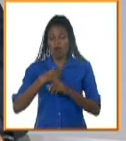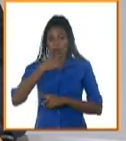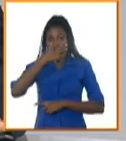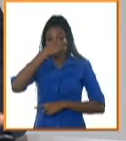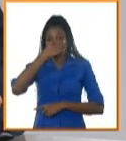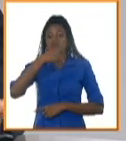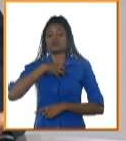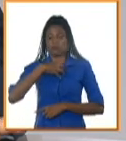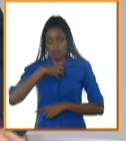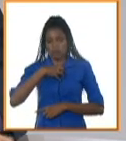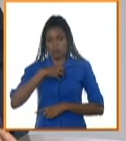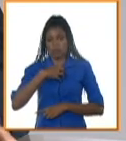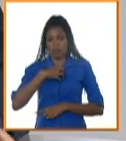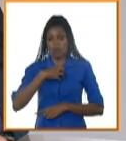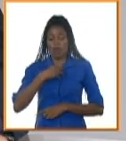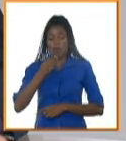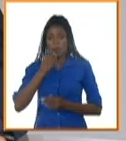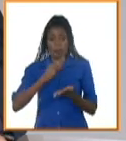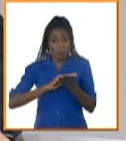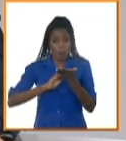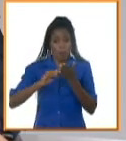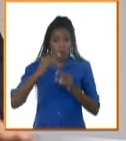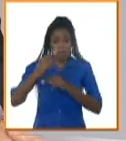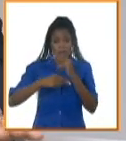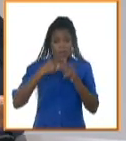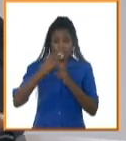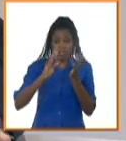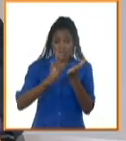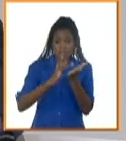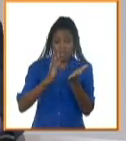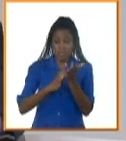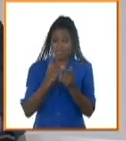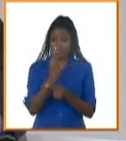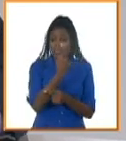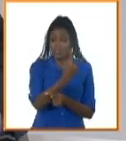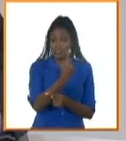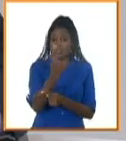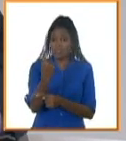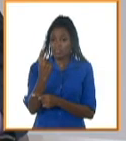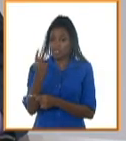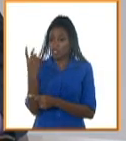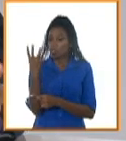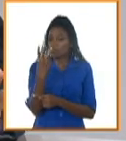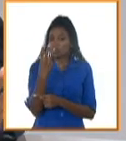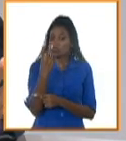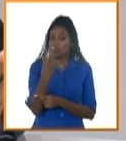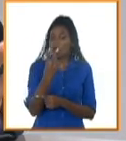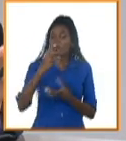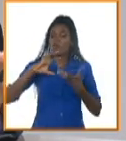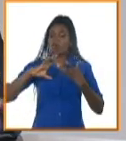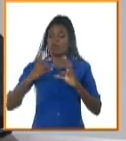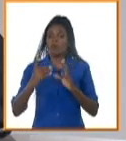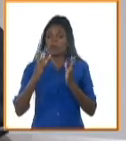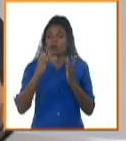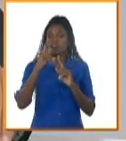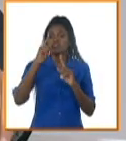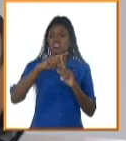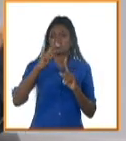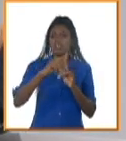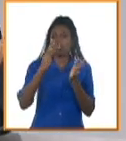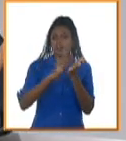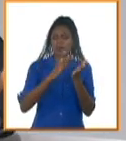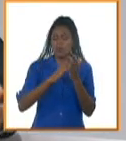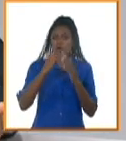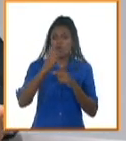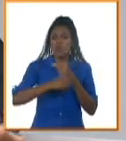celular eso les permite por ejemplo hacer operaciones desde una de nuestras dos plataformas de pago electrónico transfer móvil que usa un